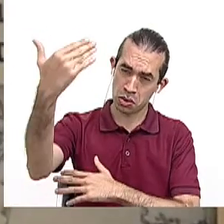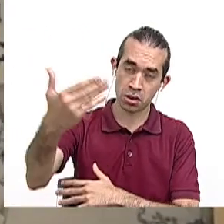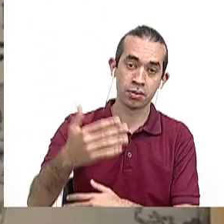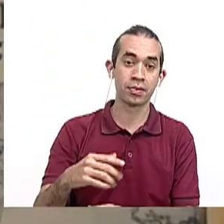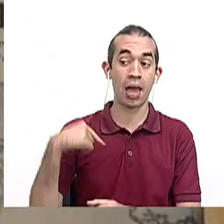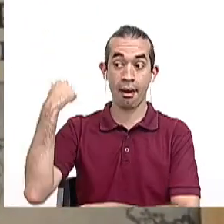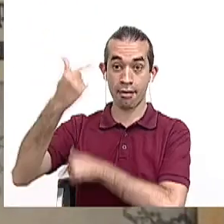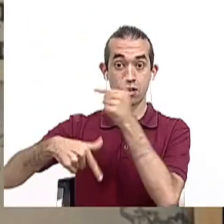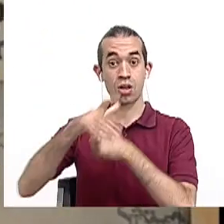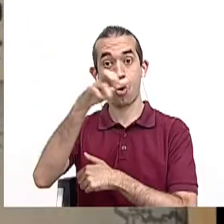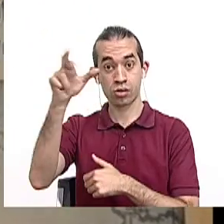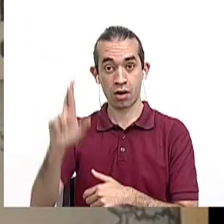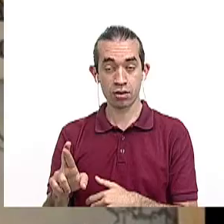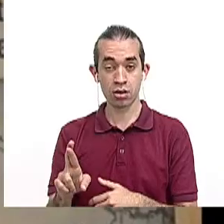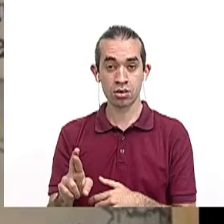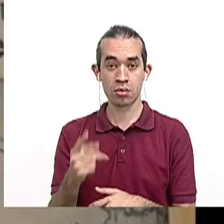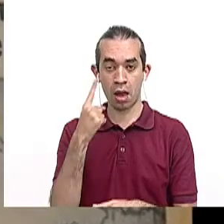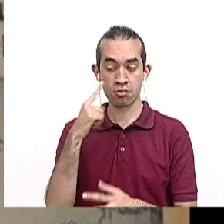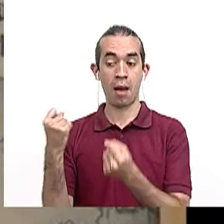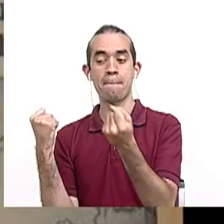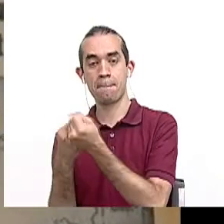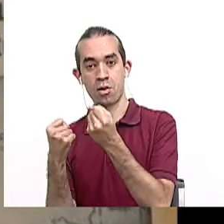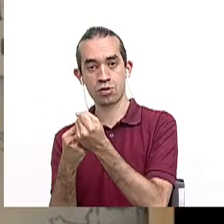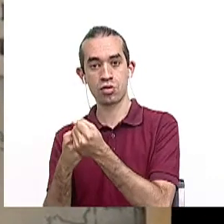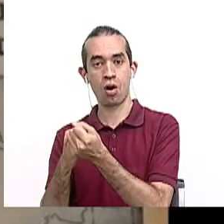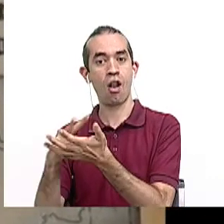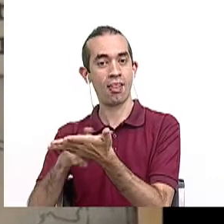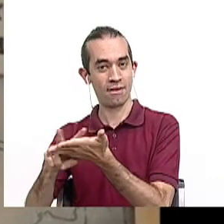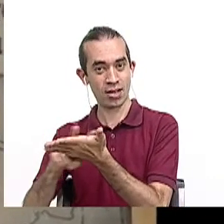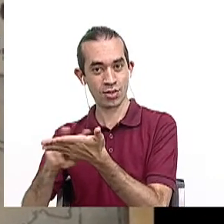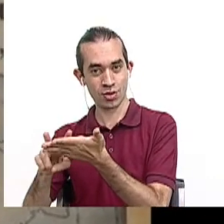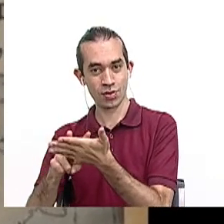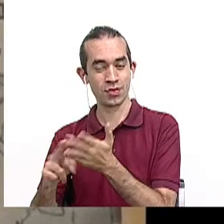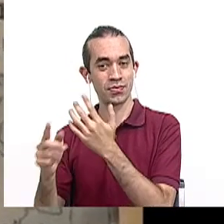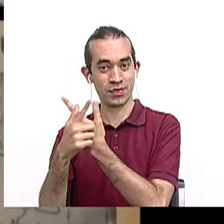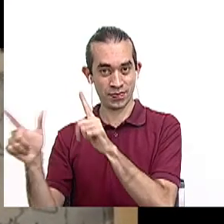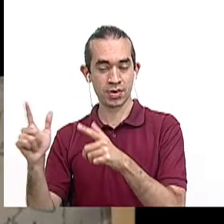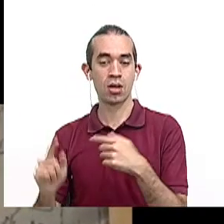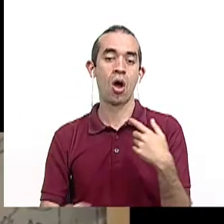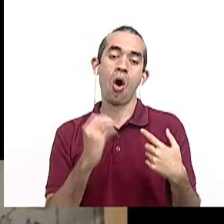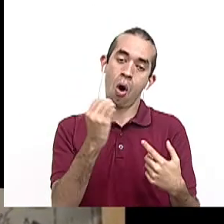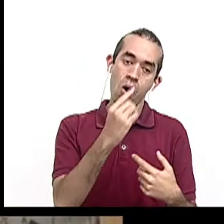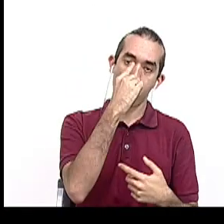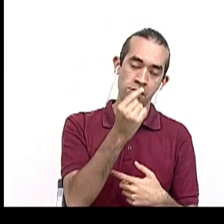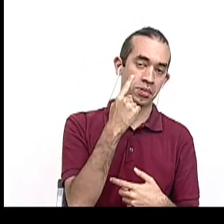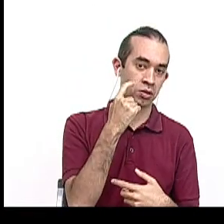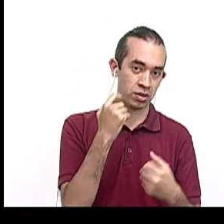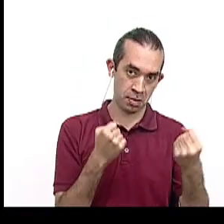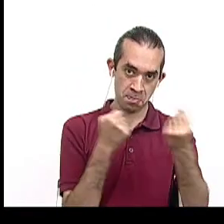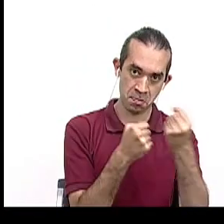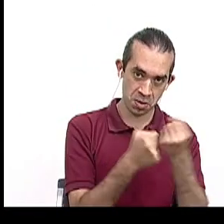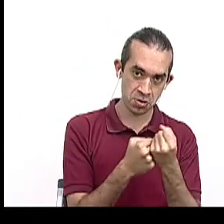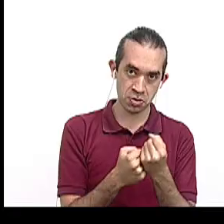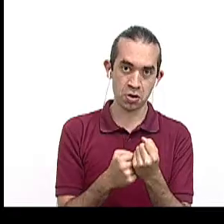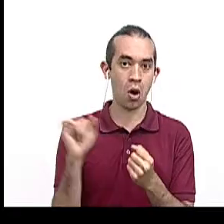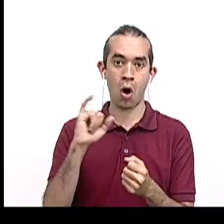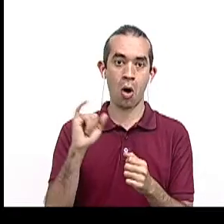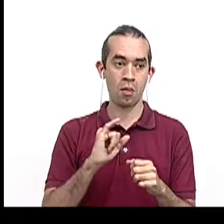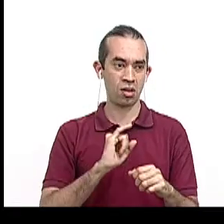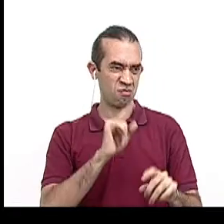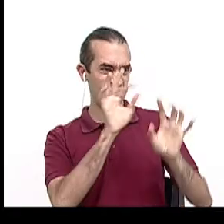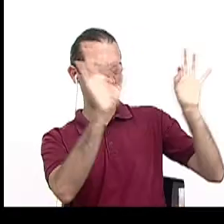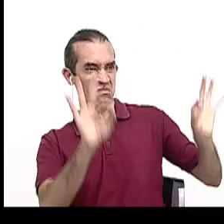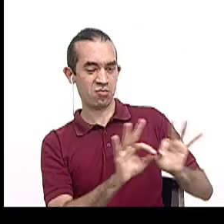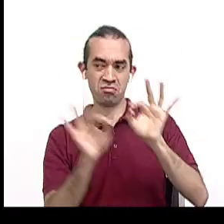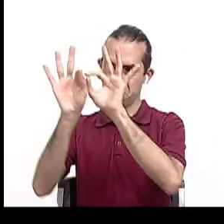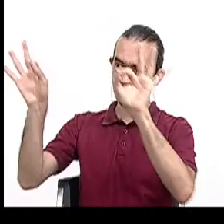de costarricenses crecieron entre simpatizantes de liberación o calderonistas, con las etiquetas que ello implicaba. Es también cierto que los seguidores del